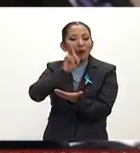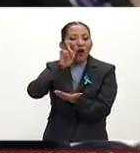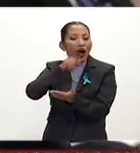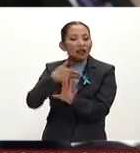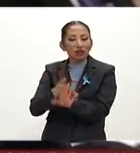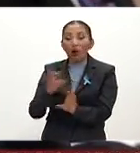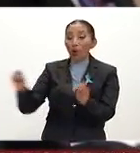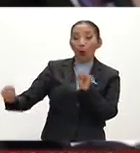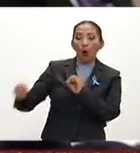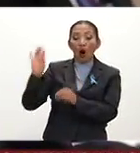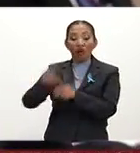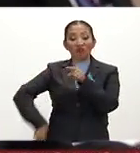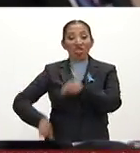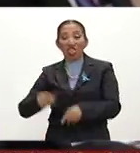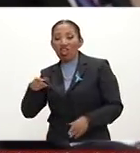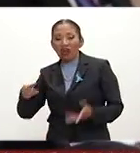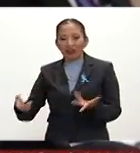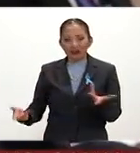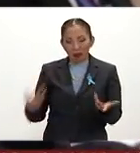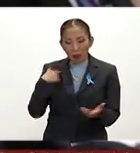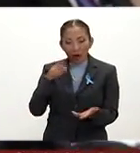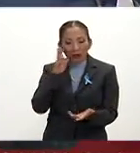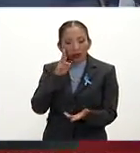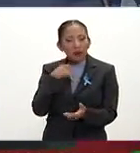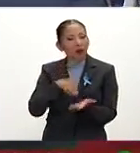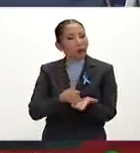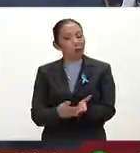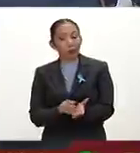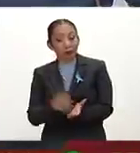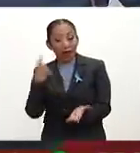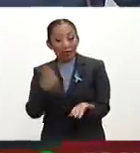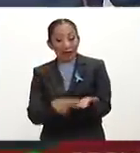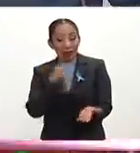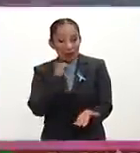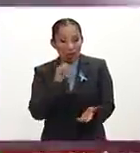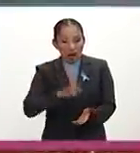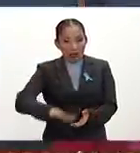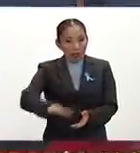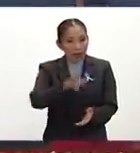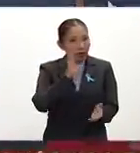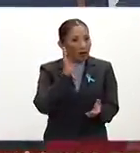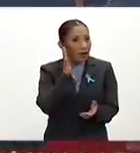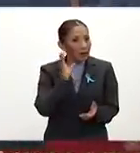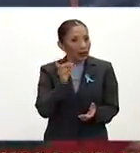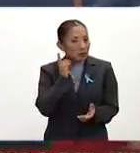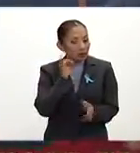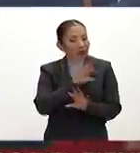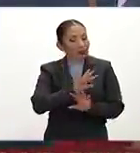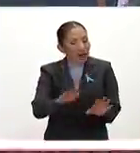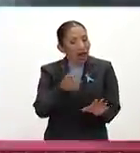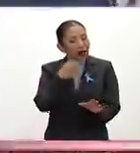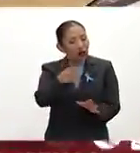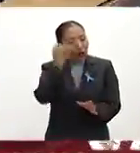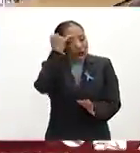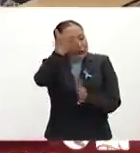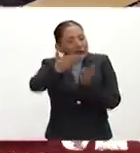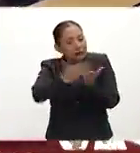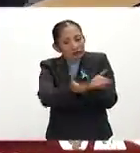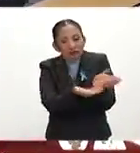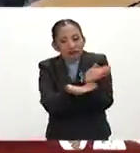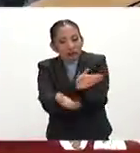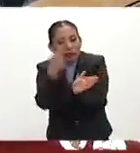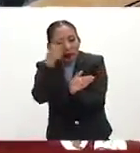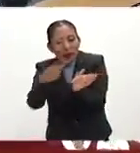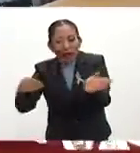mujeres. Hay ya por parte del Senado de la República y de la Cámara de Diputados iniciativas para